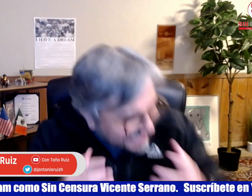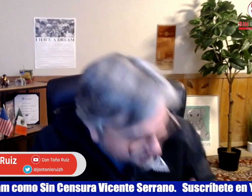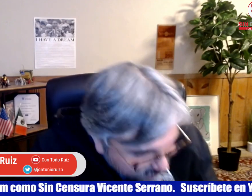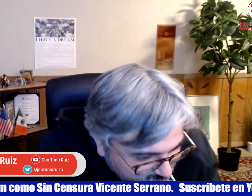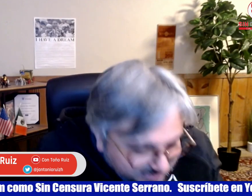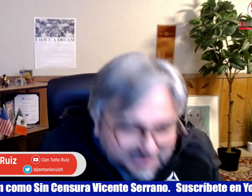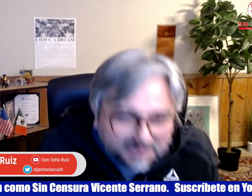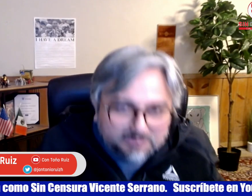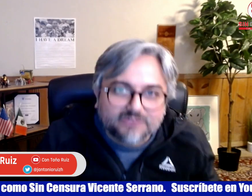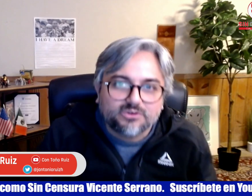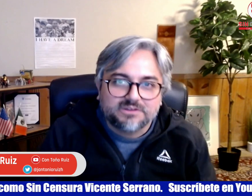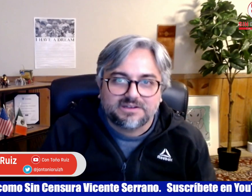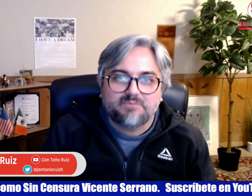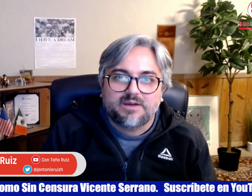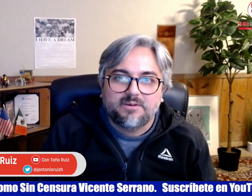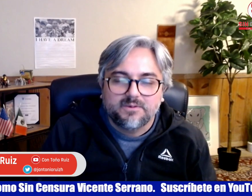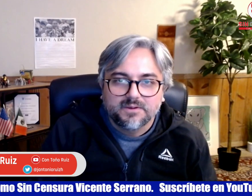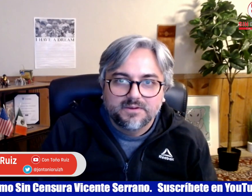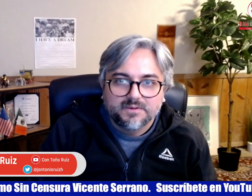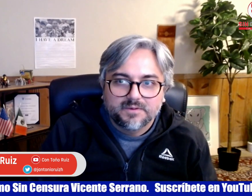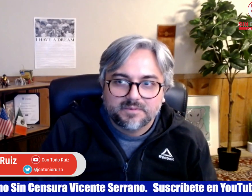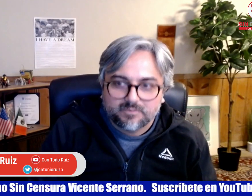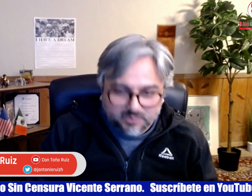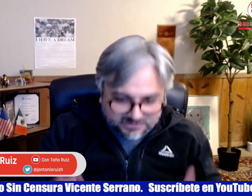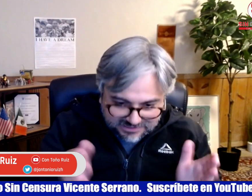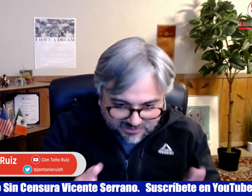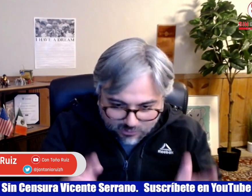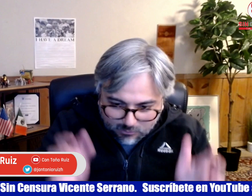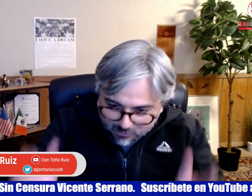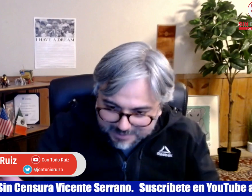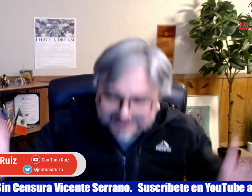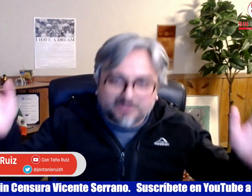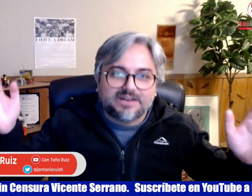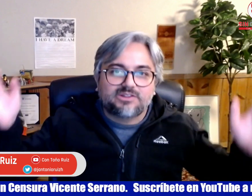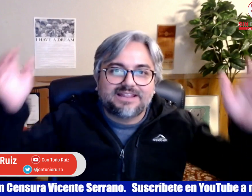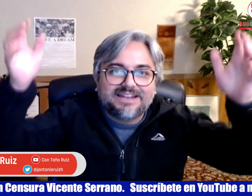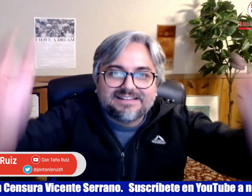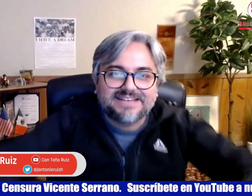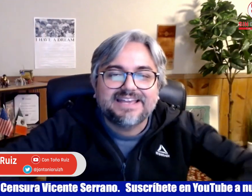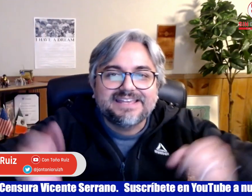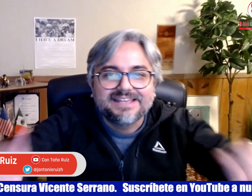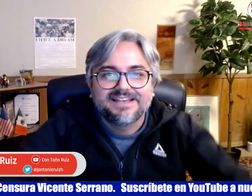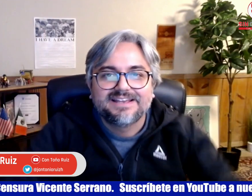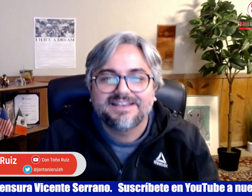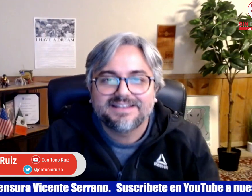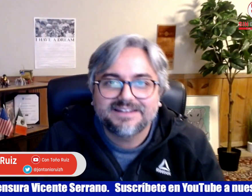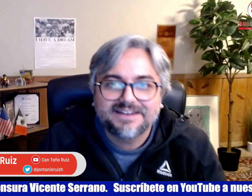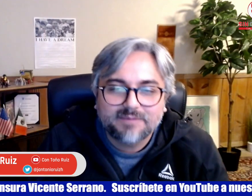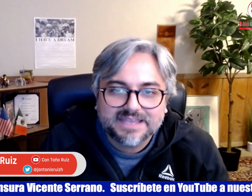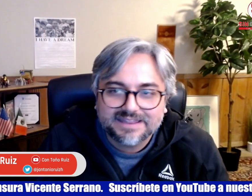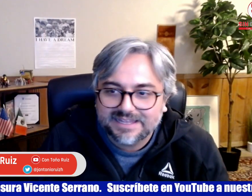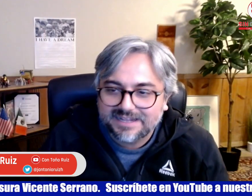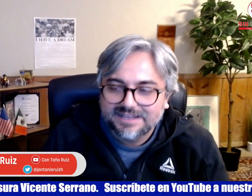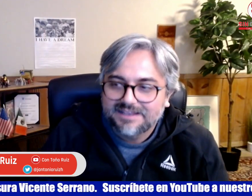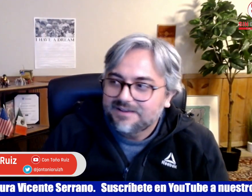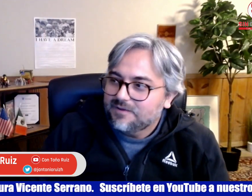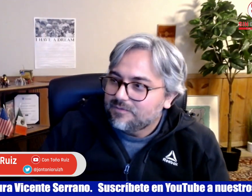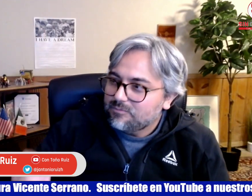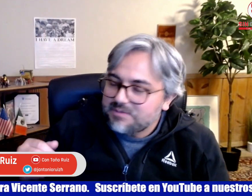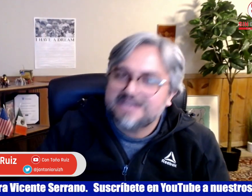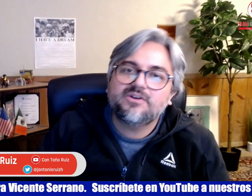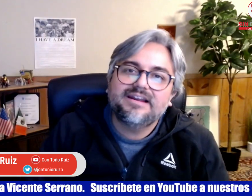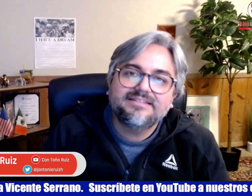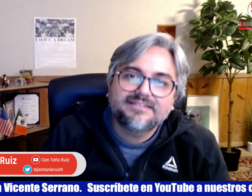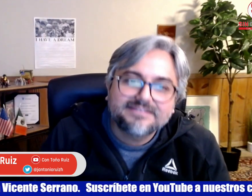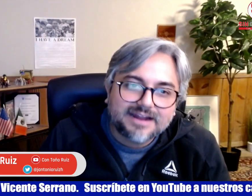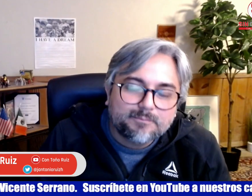bloomberg las mismas recriminaciones de Sara Pablo Pero así no es como el momento de la ultraderecha ahí en la mañana